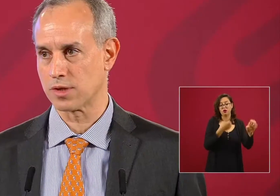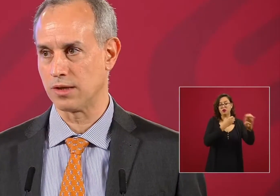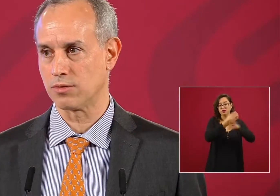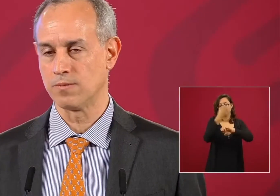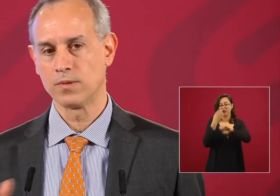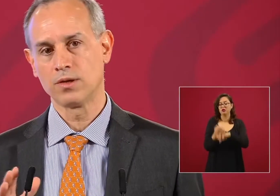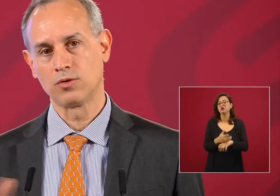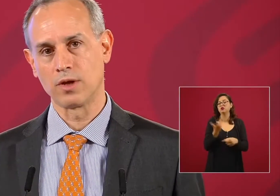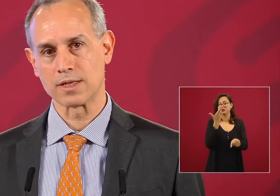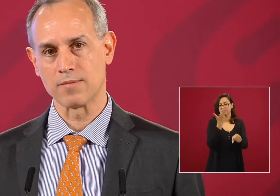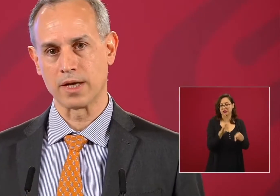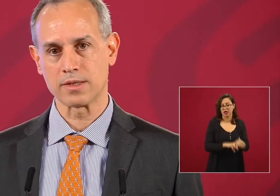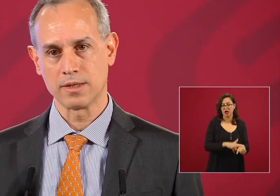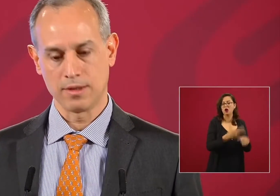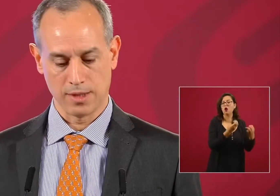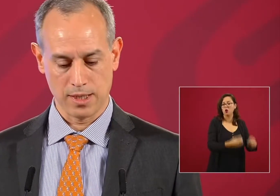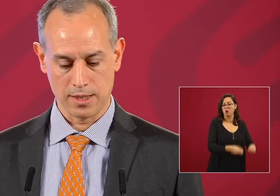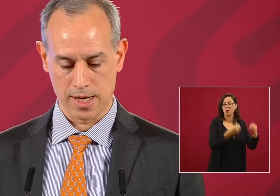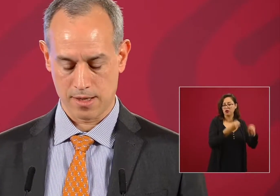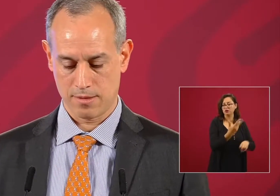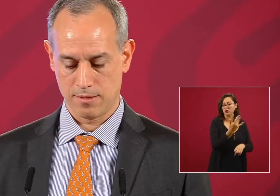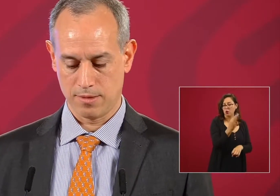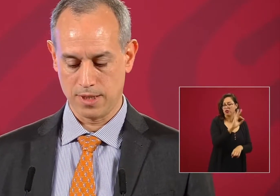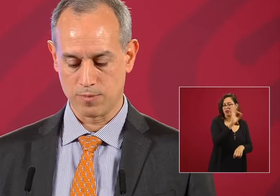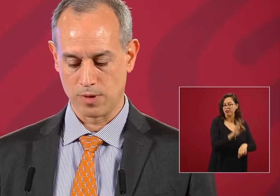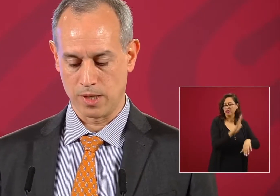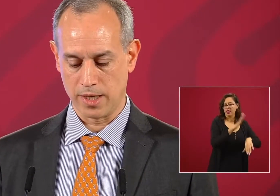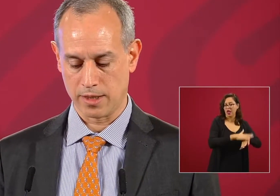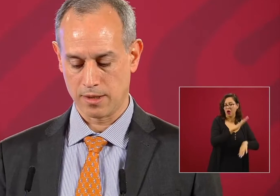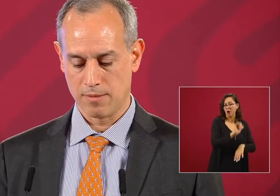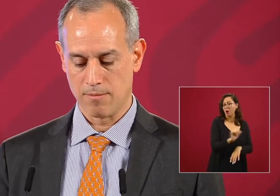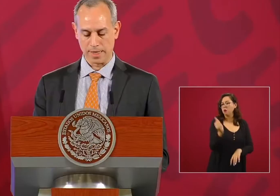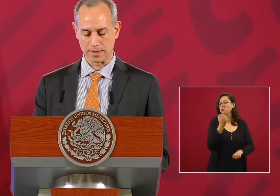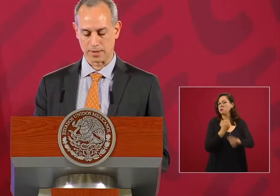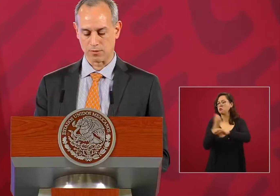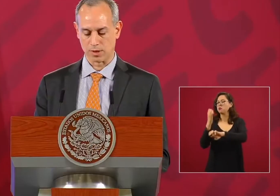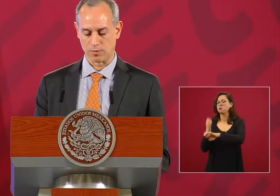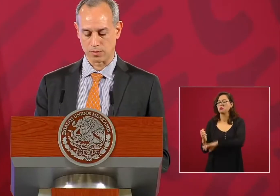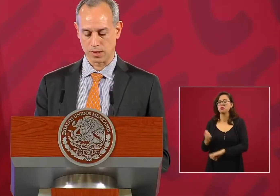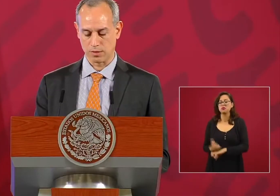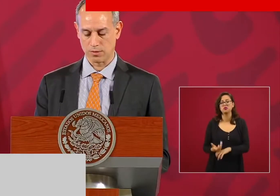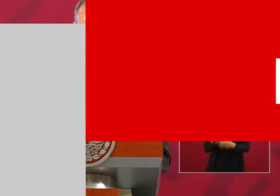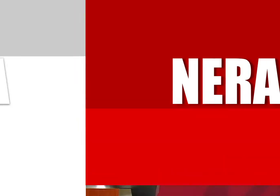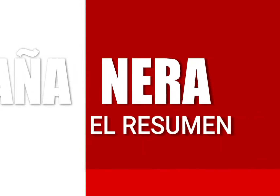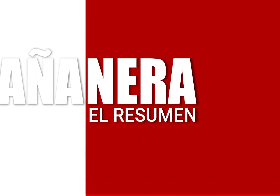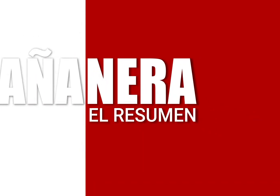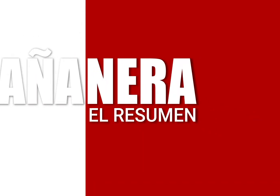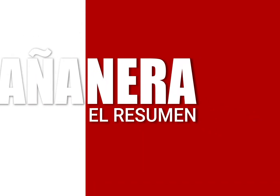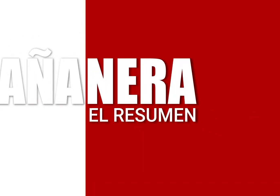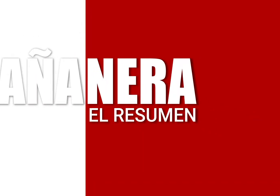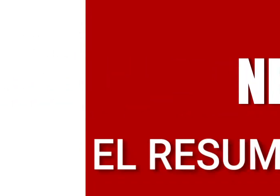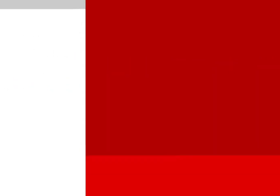50%, todas las demás tienen ya disponibilidad más del 50%.